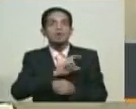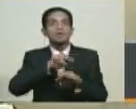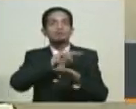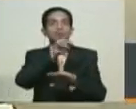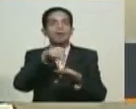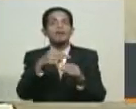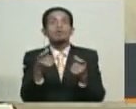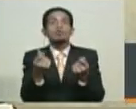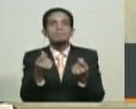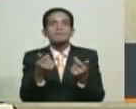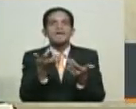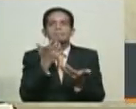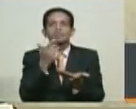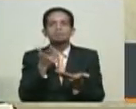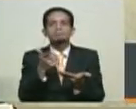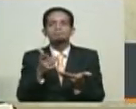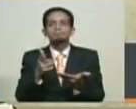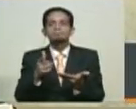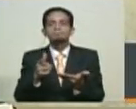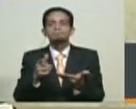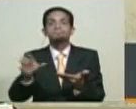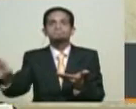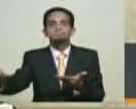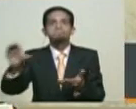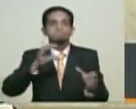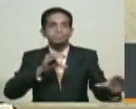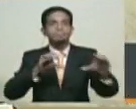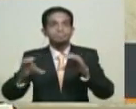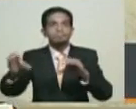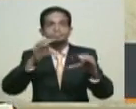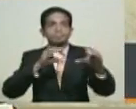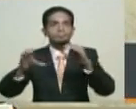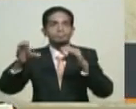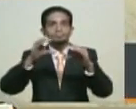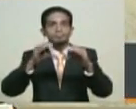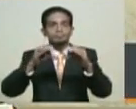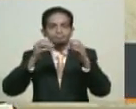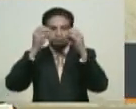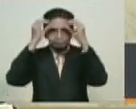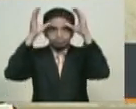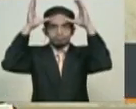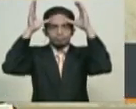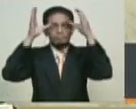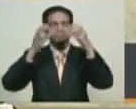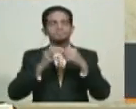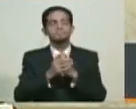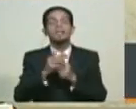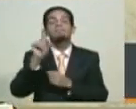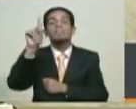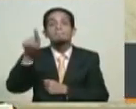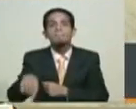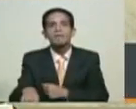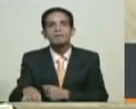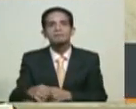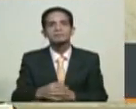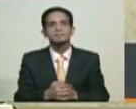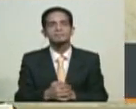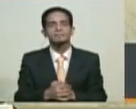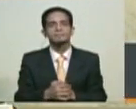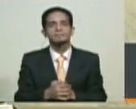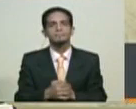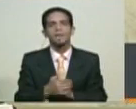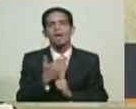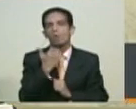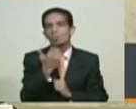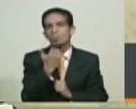respuestas que vamos a ir activando progresivamente en esta materia. También hay algunos puntos que me